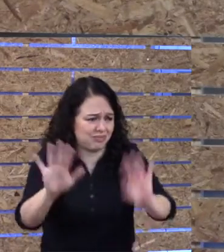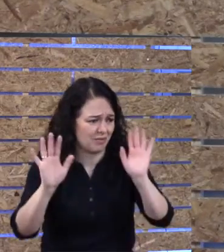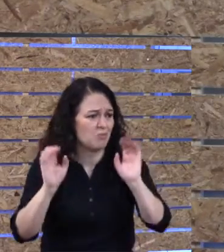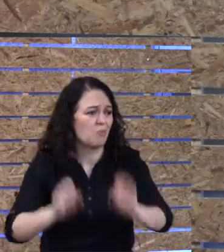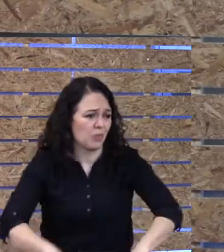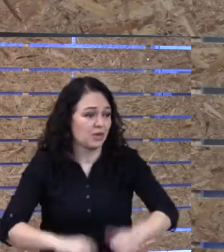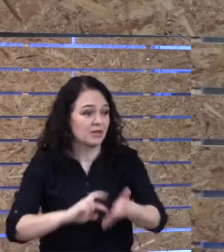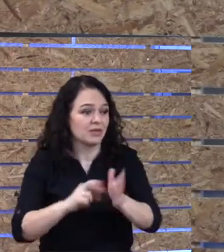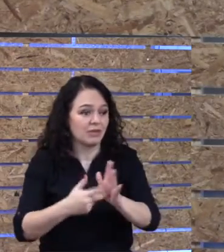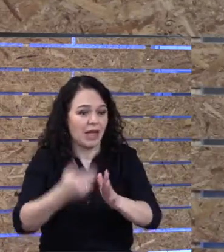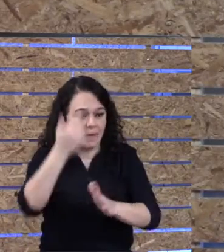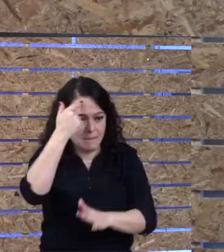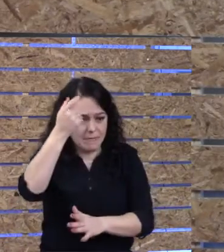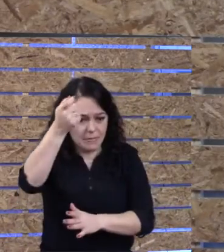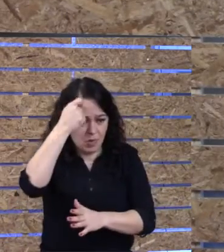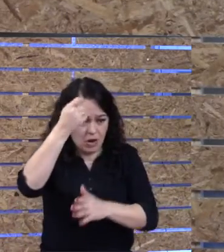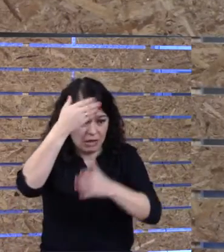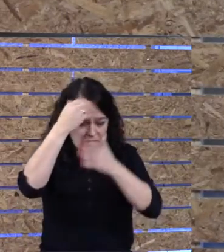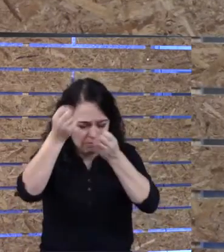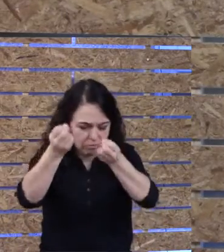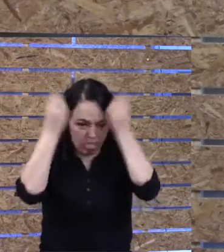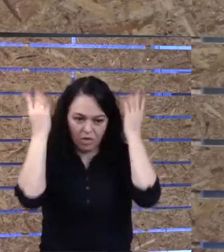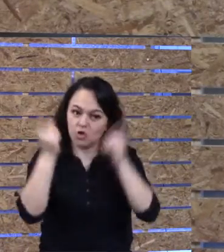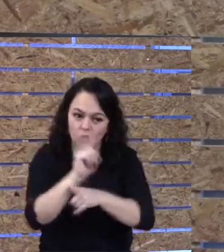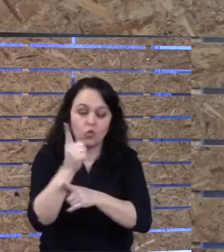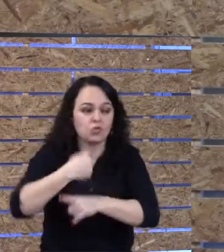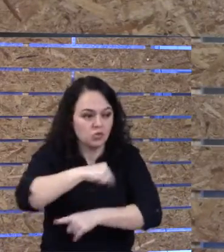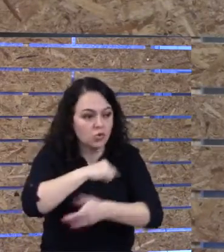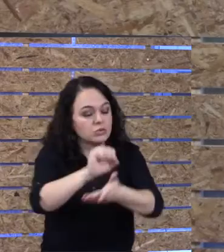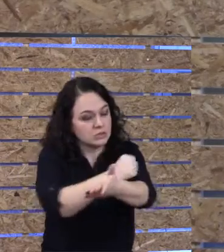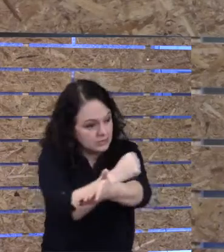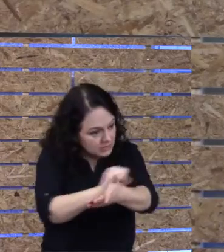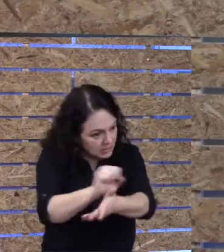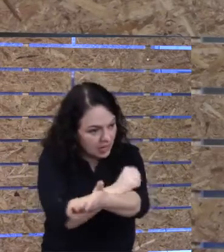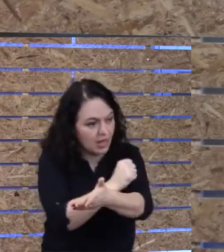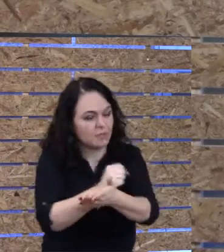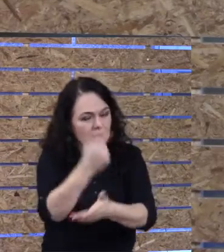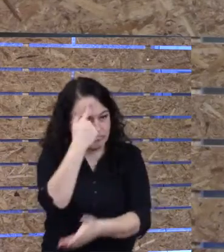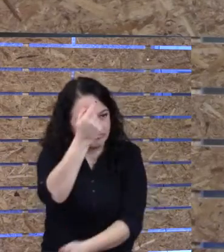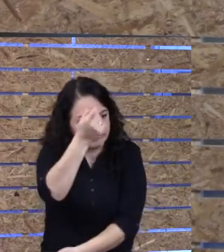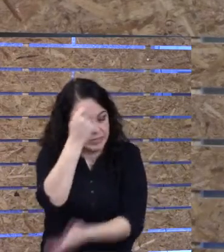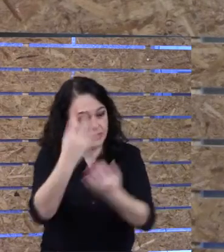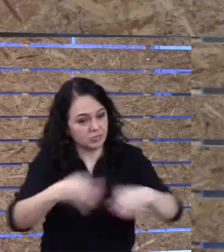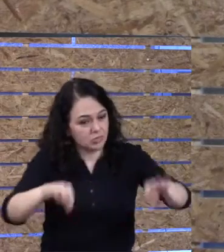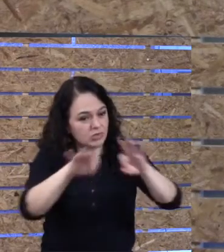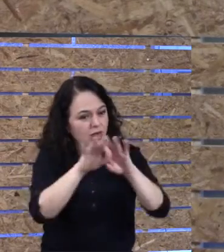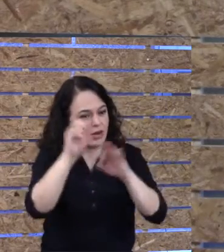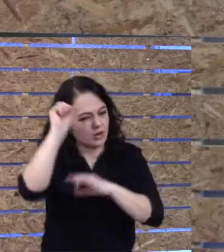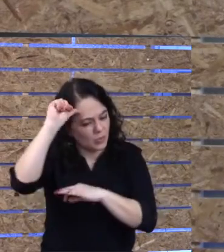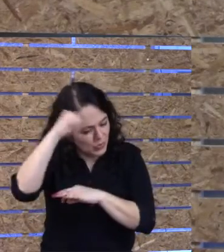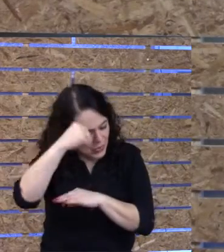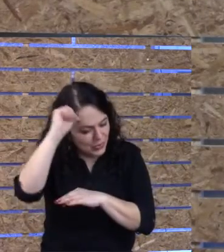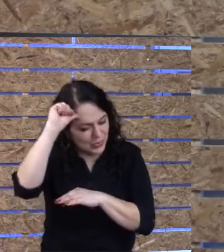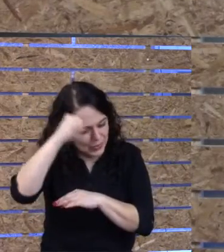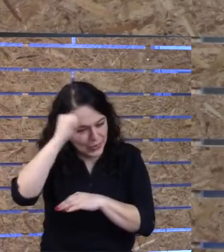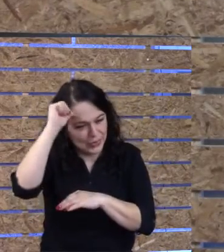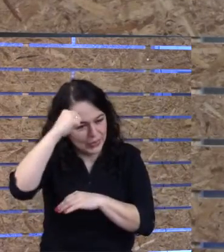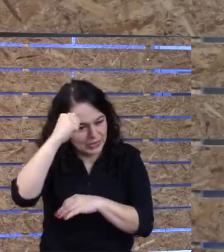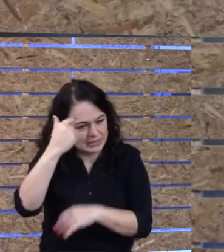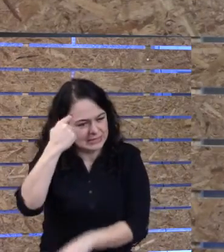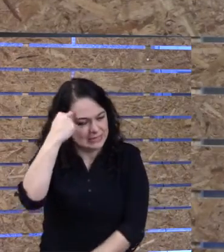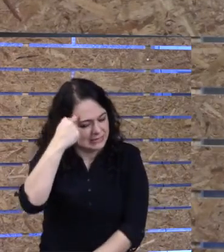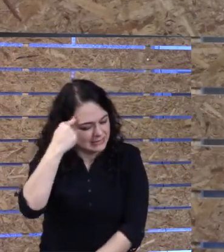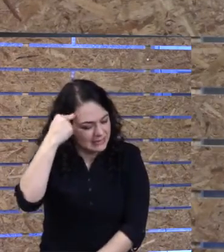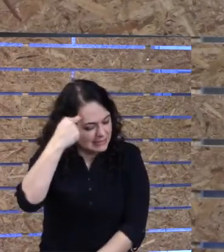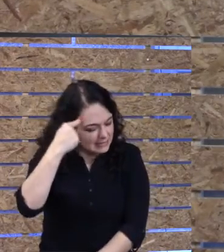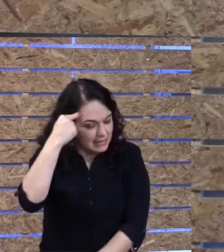la memoria. Porque muchas veces cuando recordamos los actos de Dios, las palabras de Dios alimentándonos y